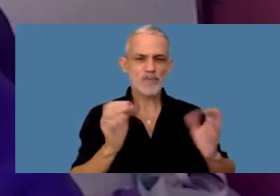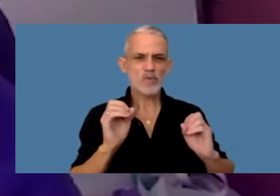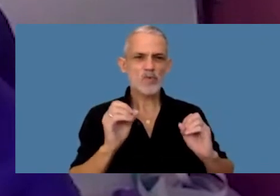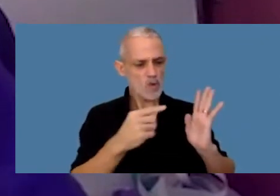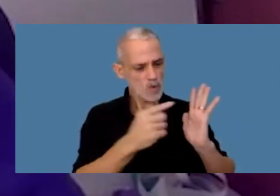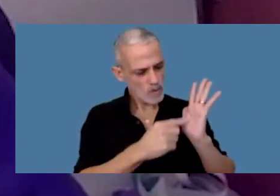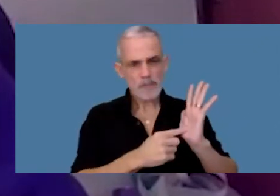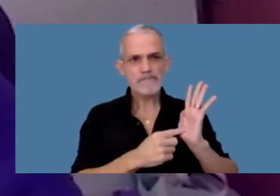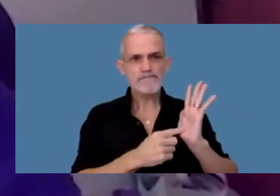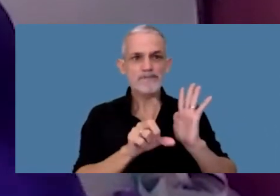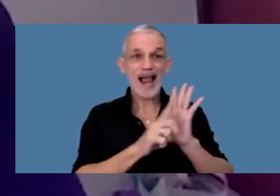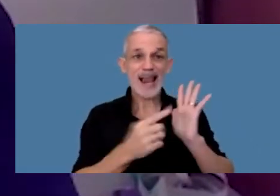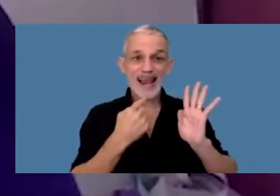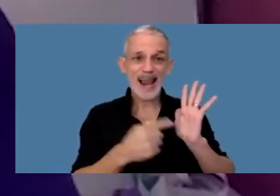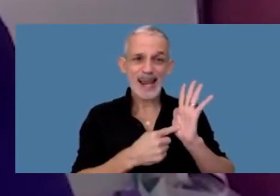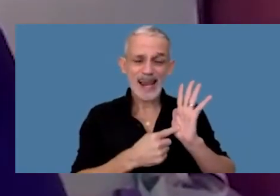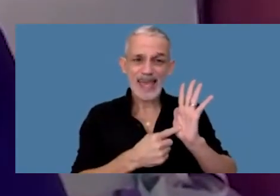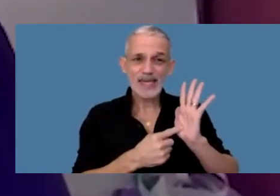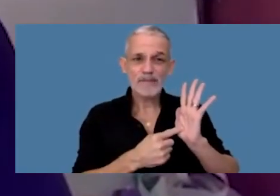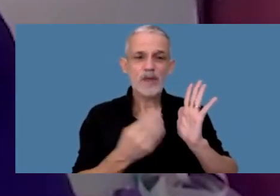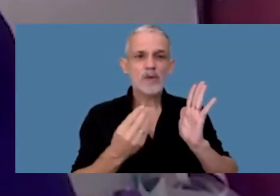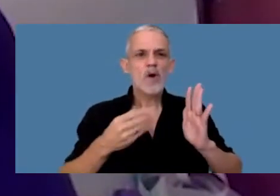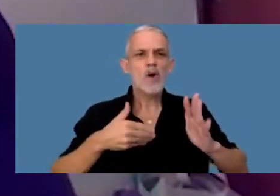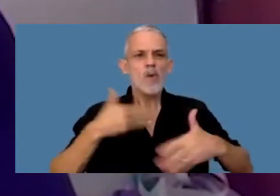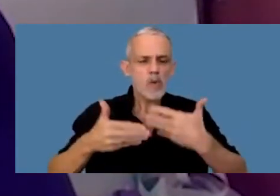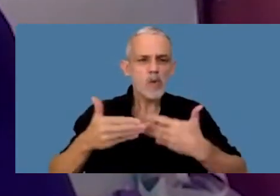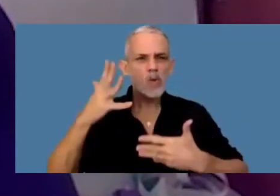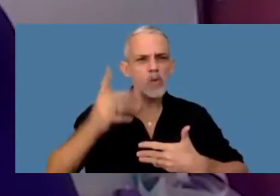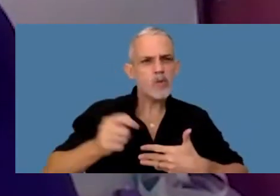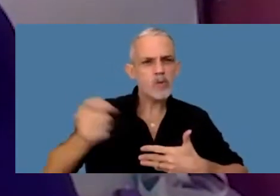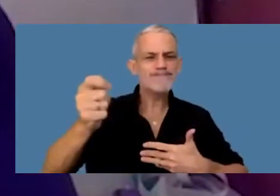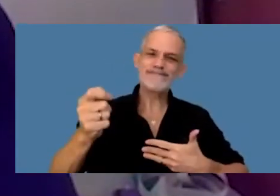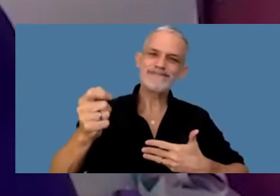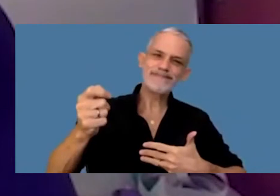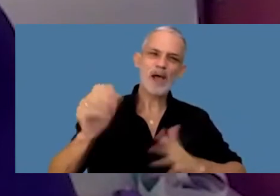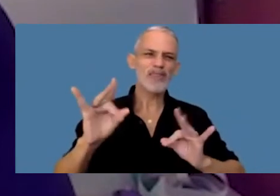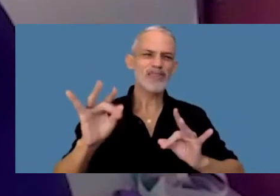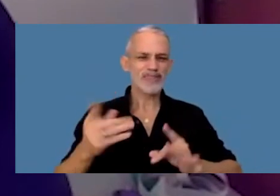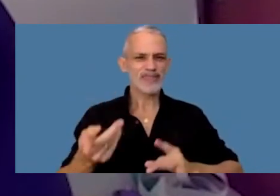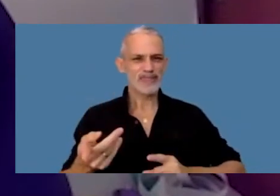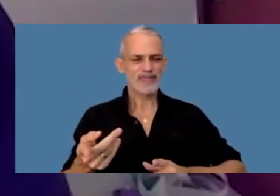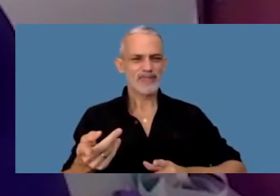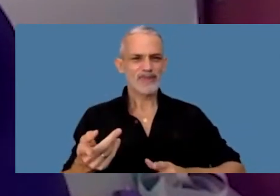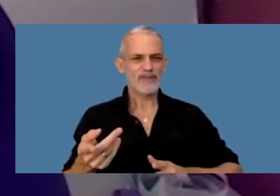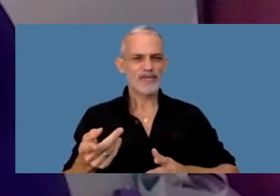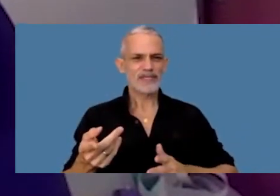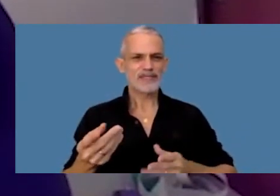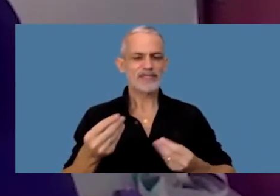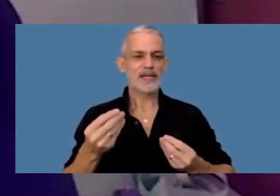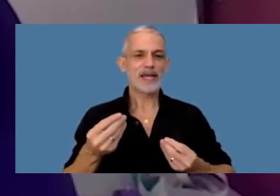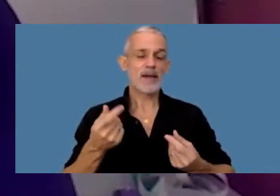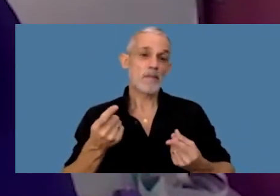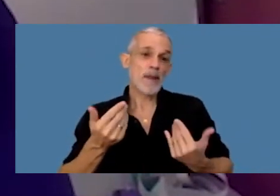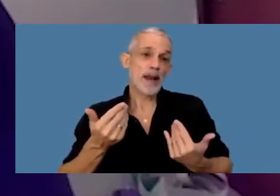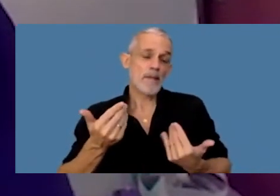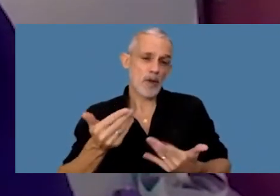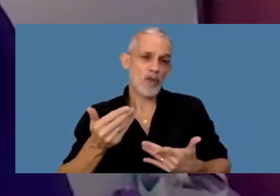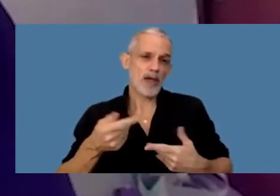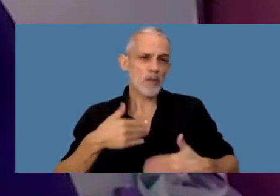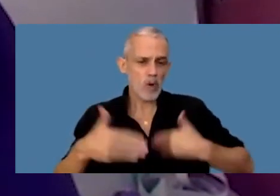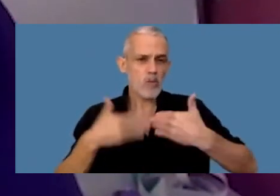de procedimiento administrativo, algunos organismos en particular, o ya generarse una demanda por